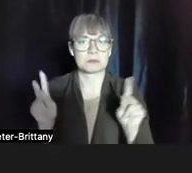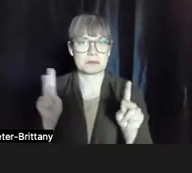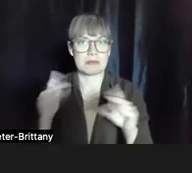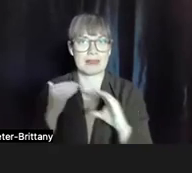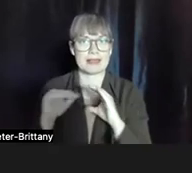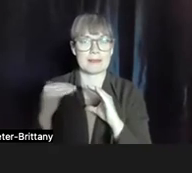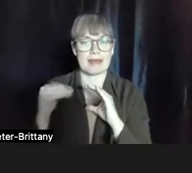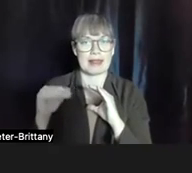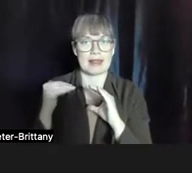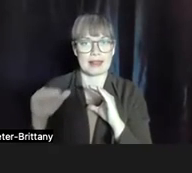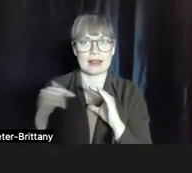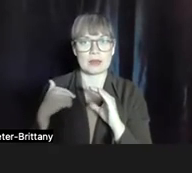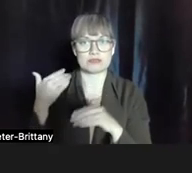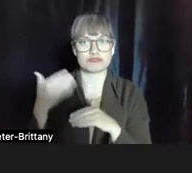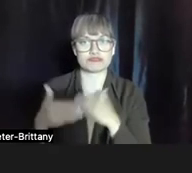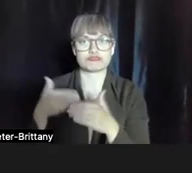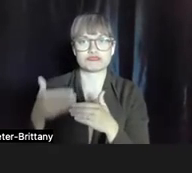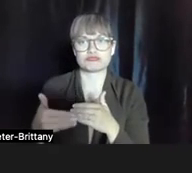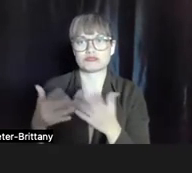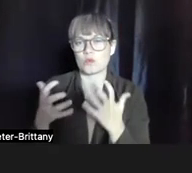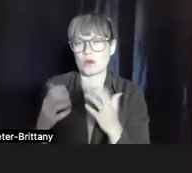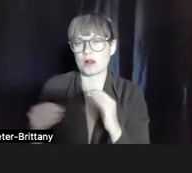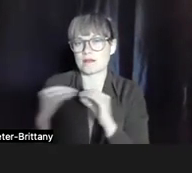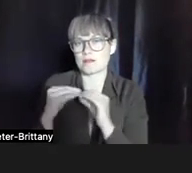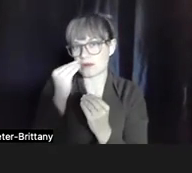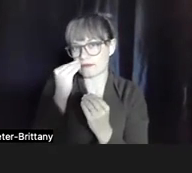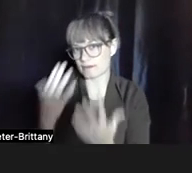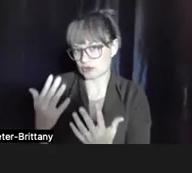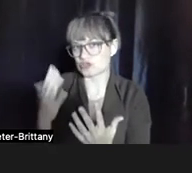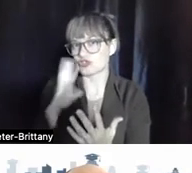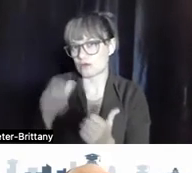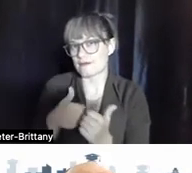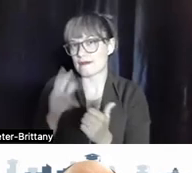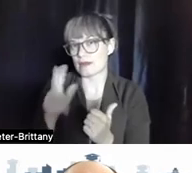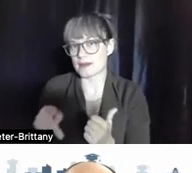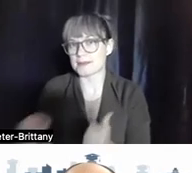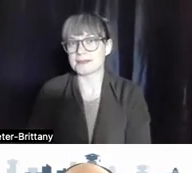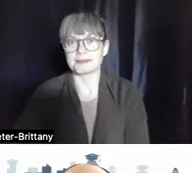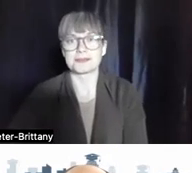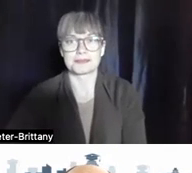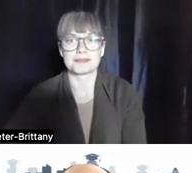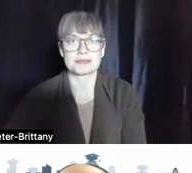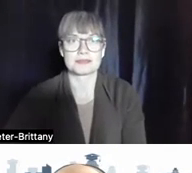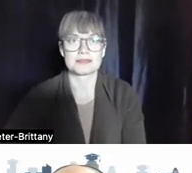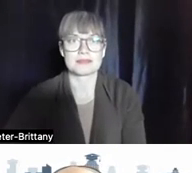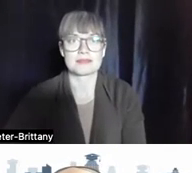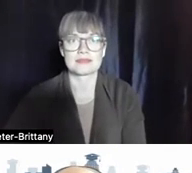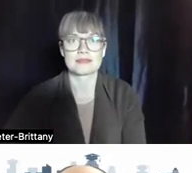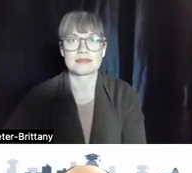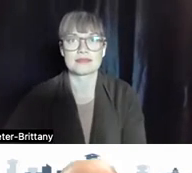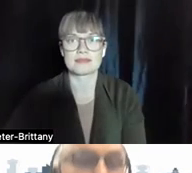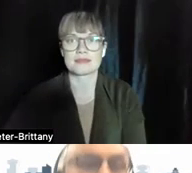Unas cuantas personas mandaron sus correos que querían más información y